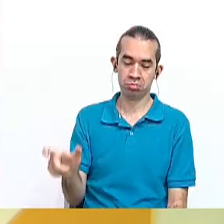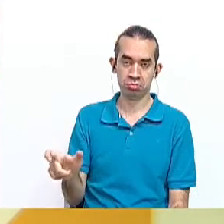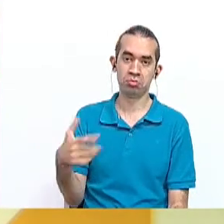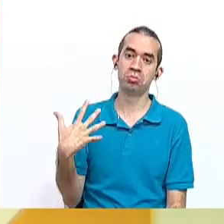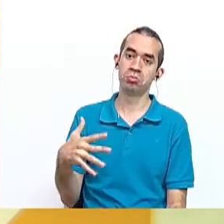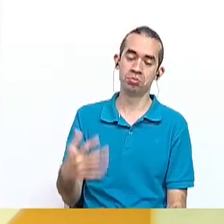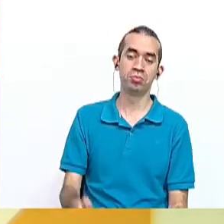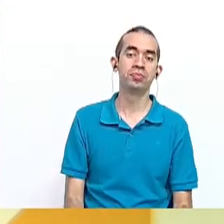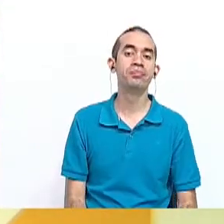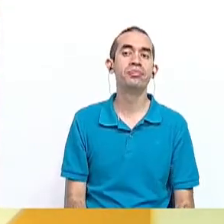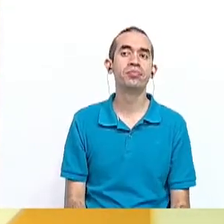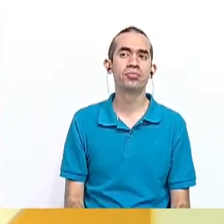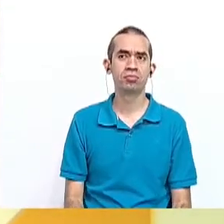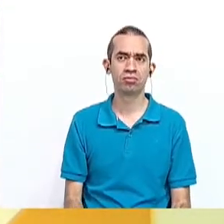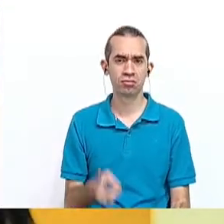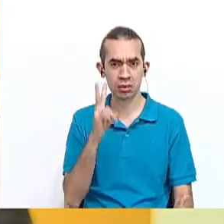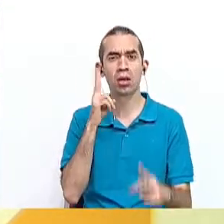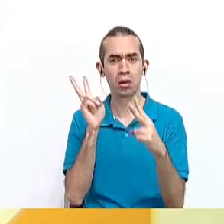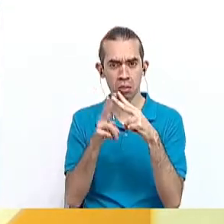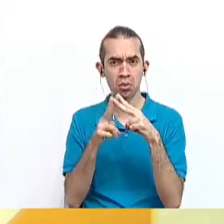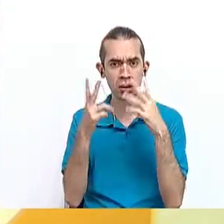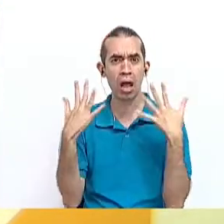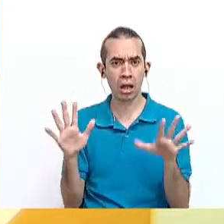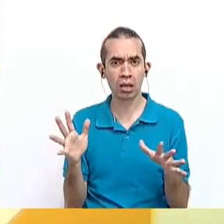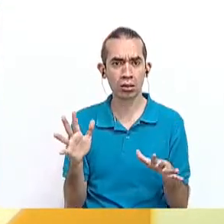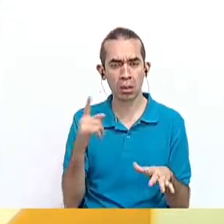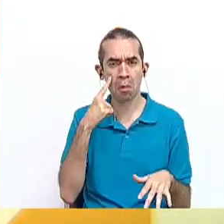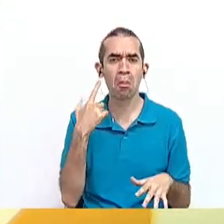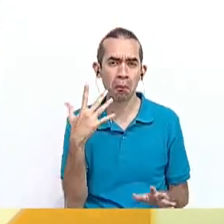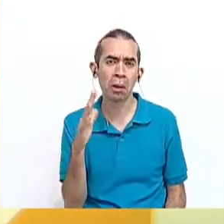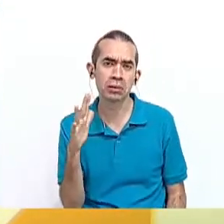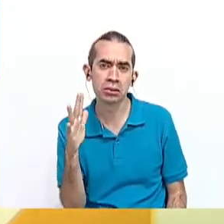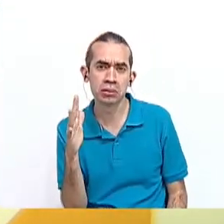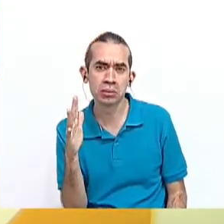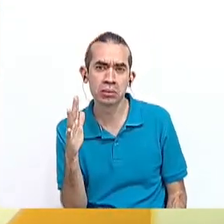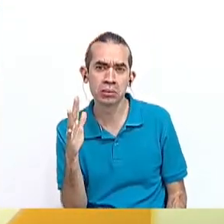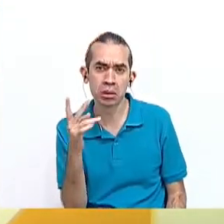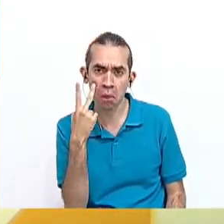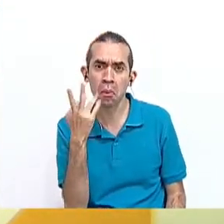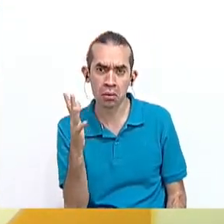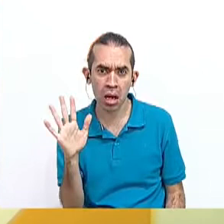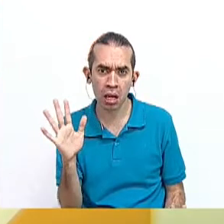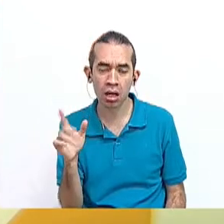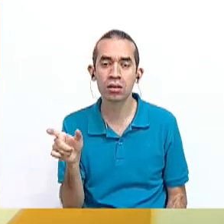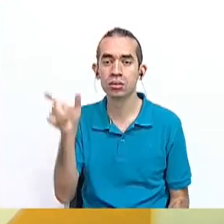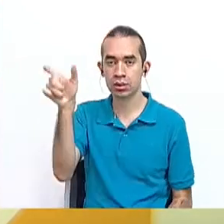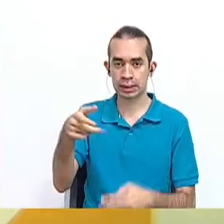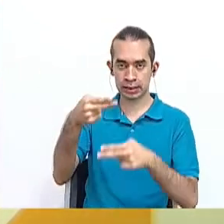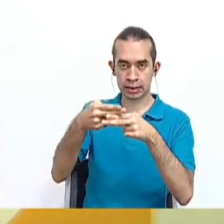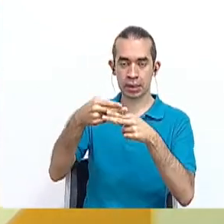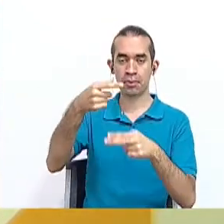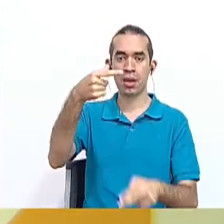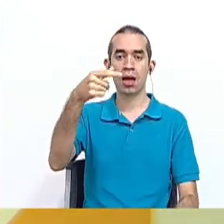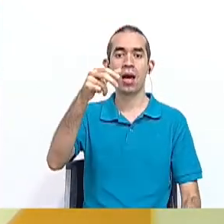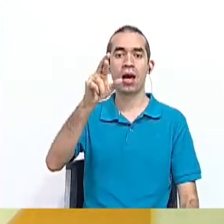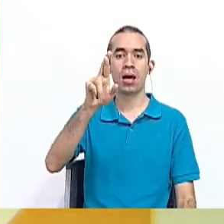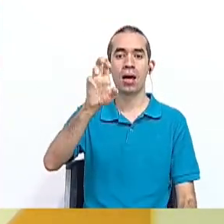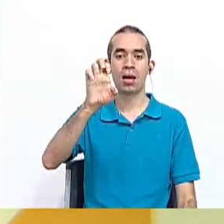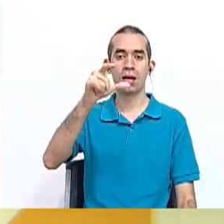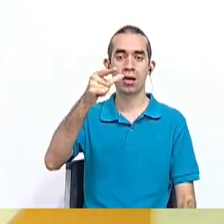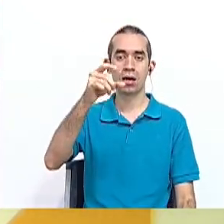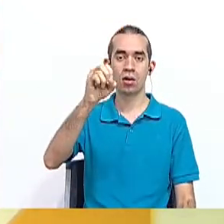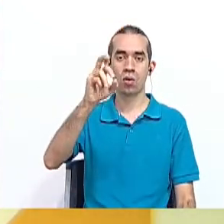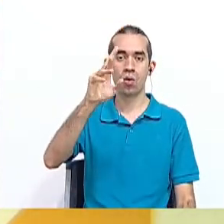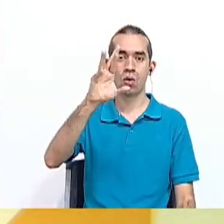tengo aquí. ¿Será que lo conocen? ¿Se les parece a alguien? Bueno, él es Gregorio Mendel, así que vamos a ver